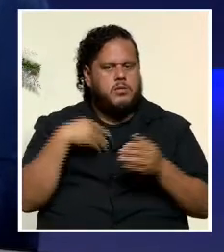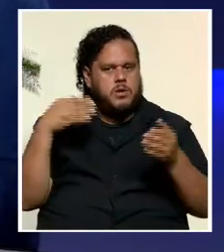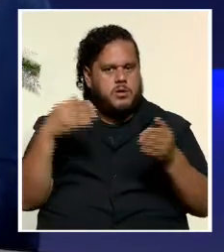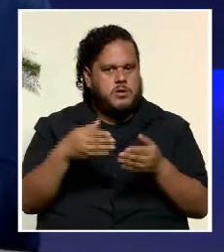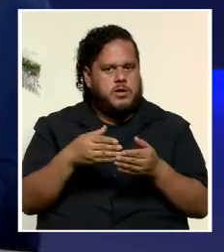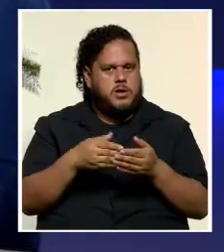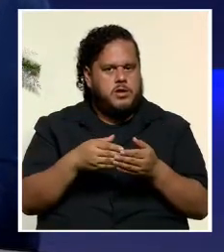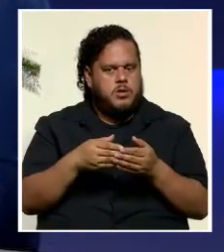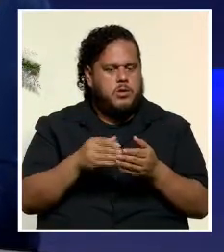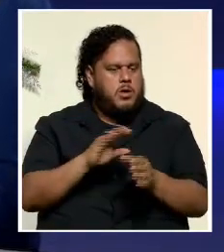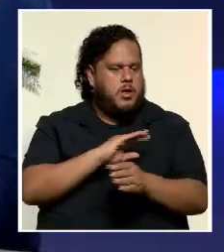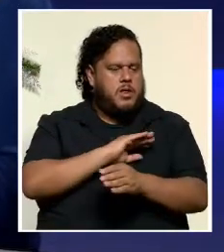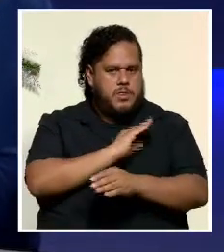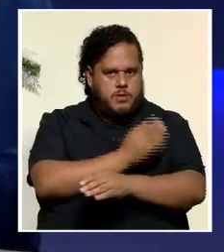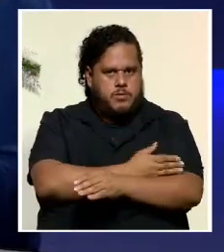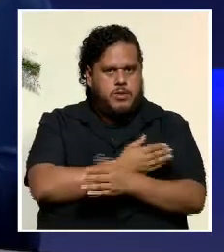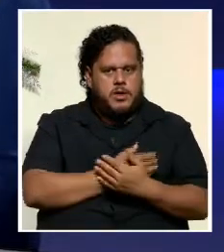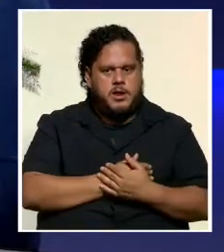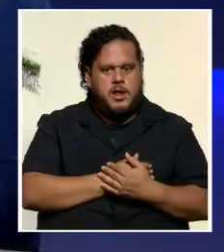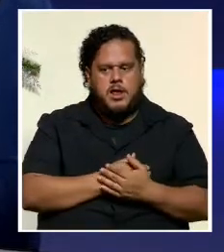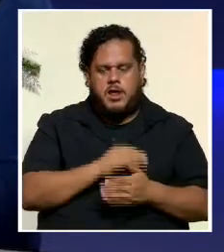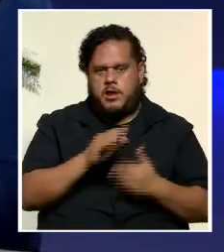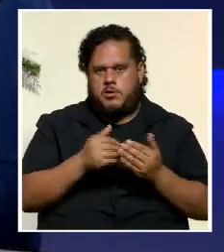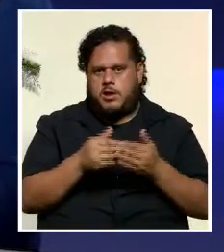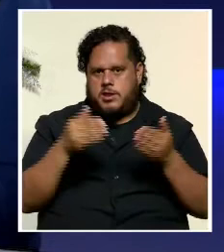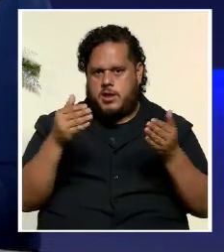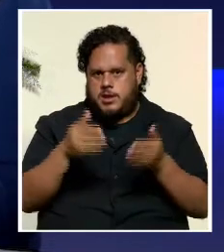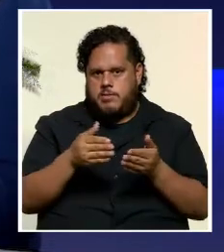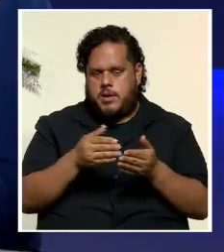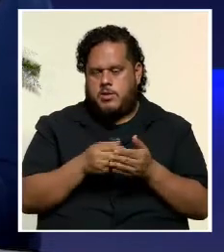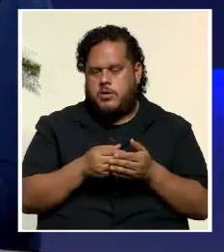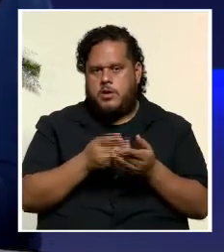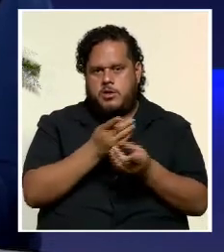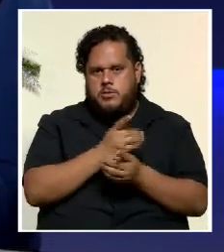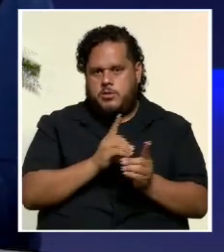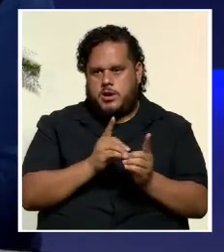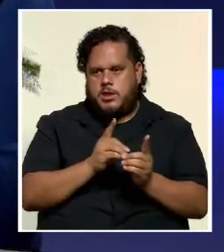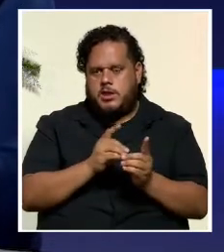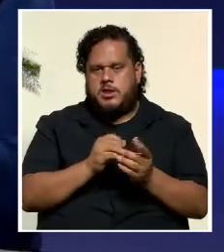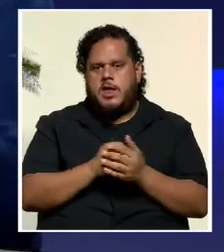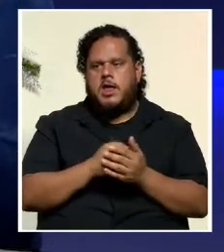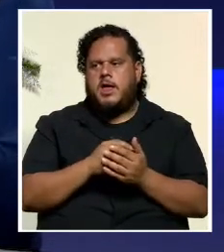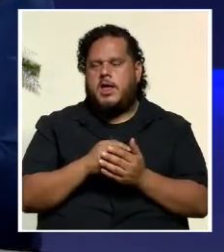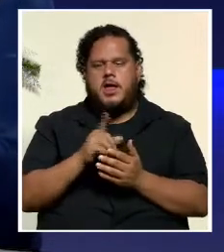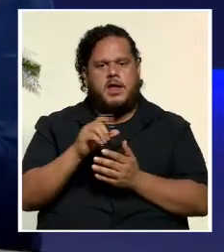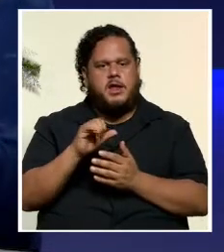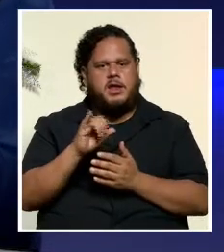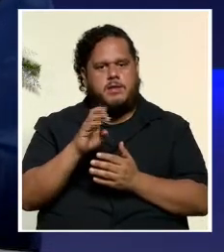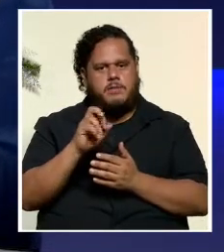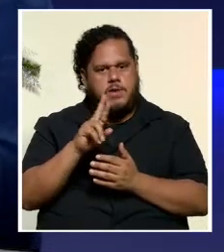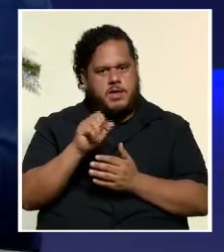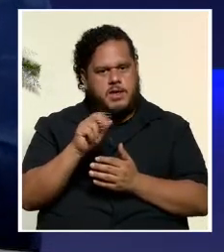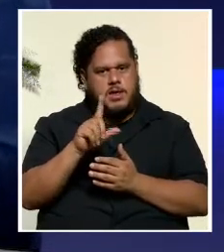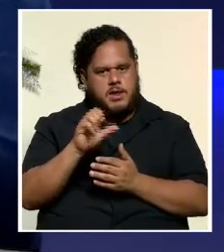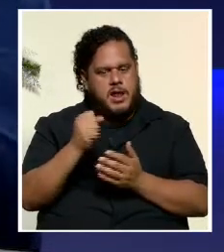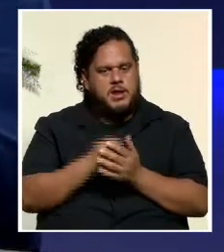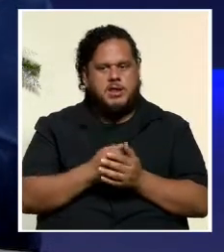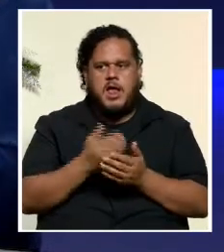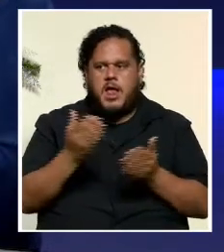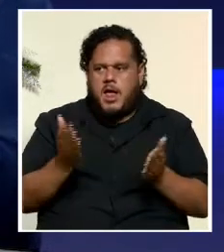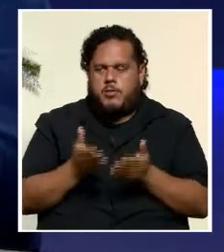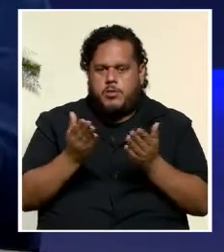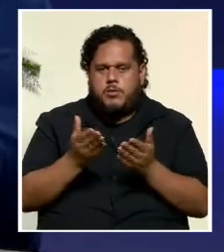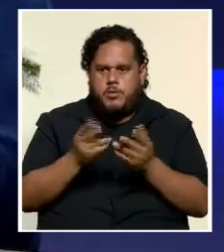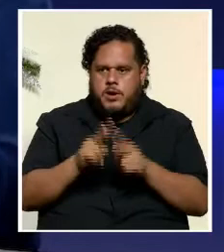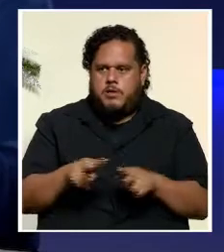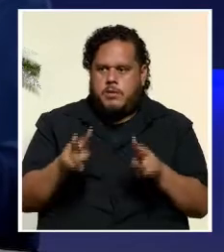de poder en lo que se ha llamado democracias iliberales, es decir, que llegan al poder no a promover valores de